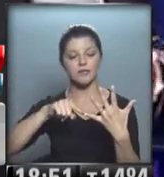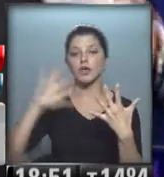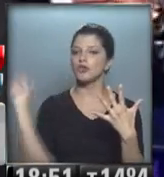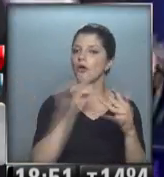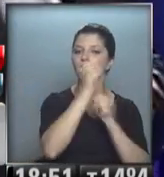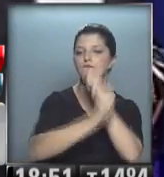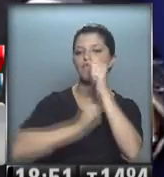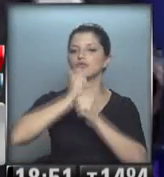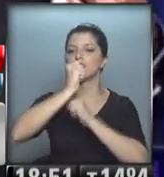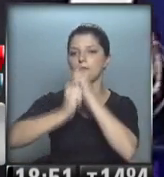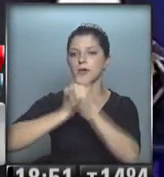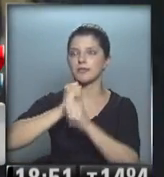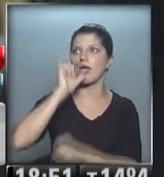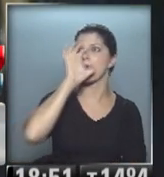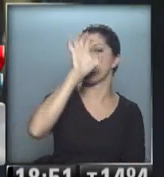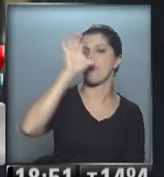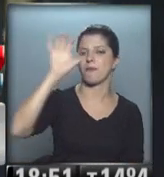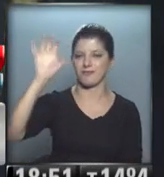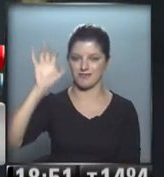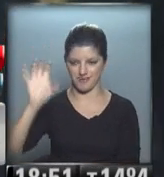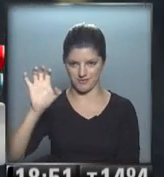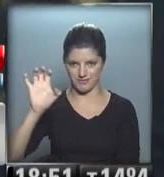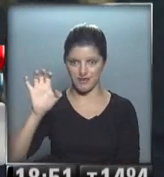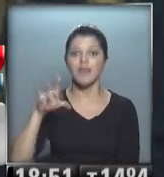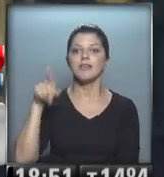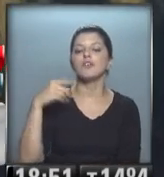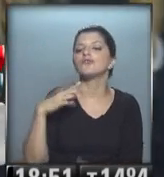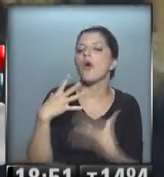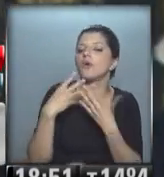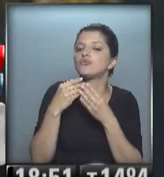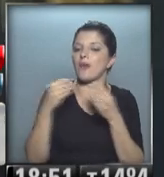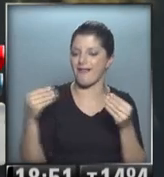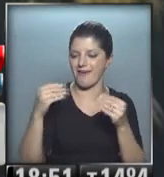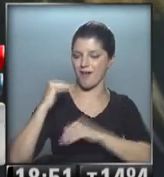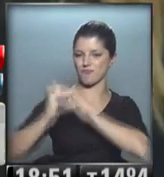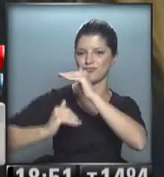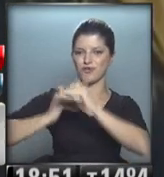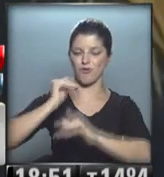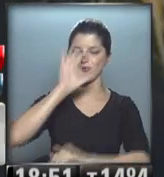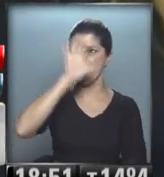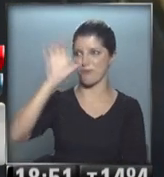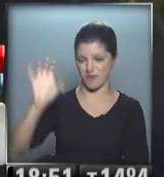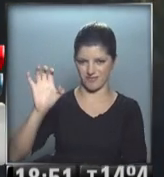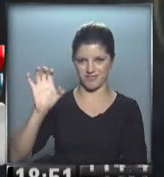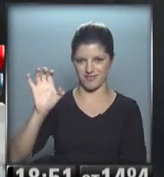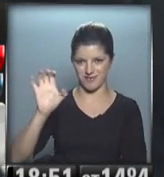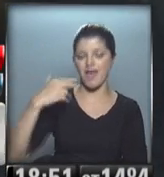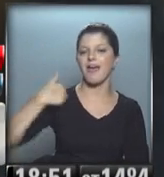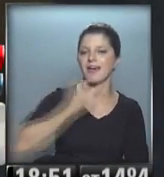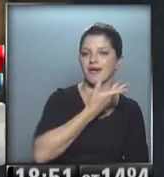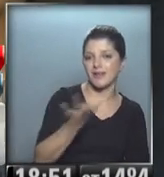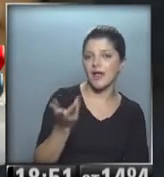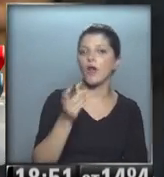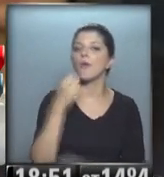en el interior del interior. Es decir, permiten desarrollar fuertemente el interior de nuestro país, nos permiten generar valor